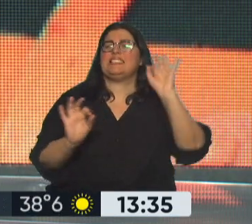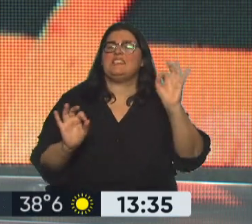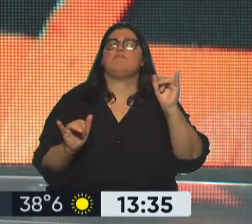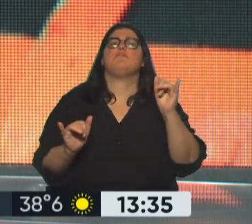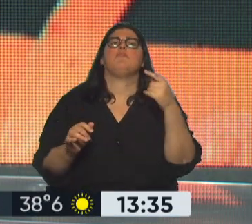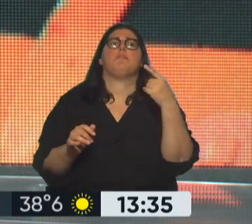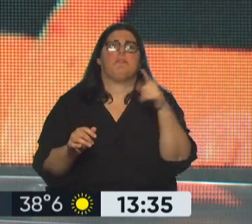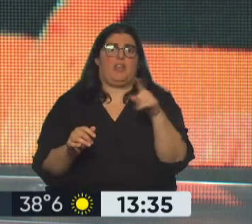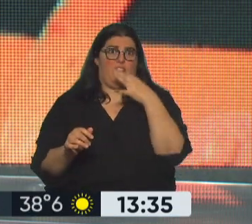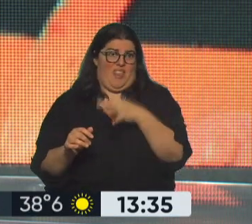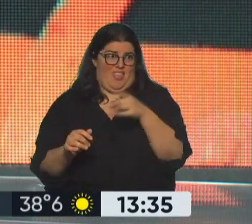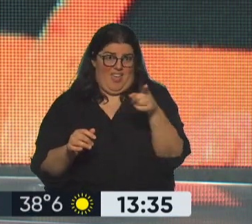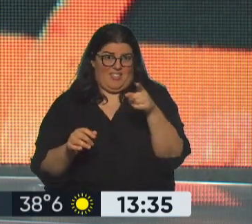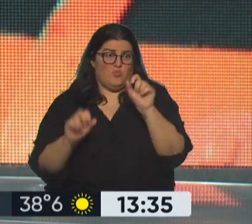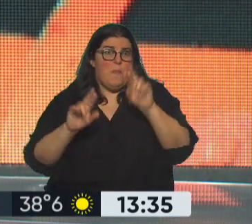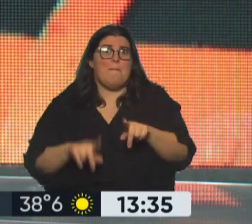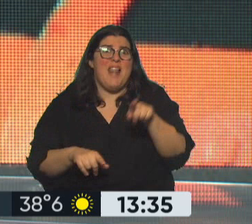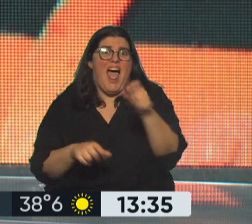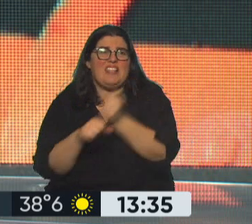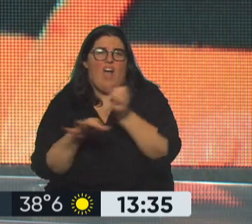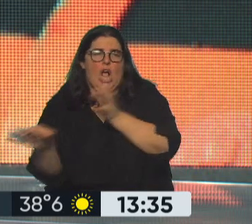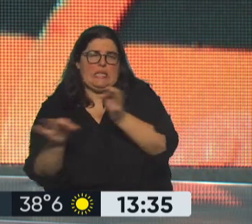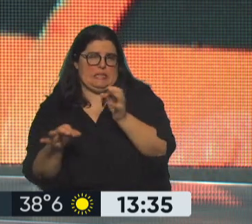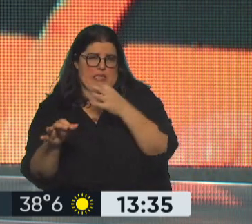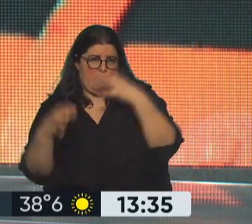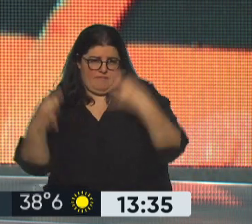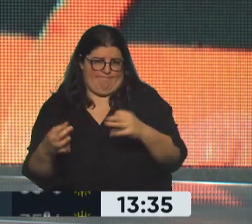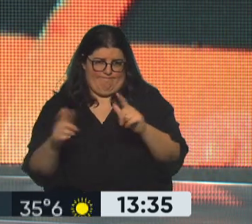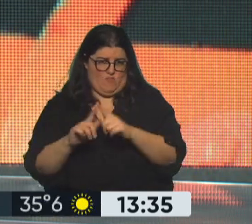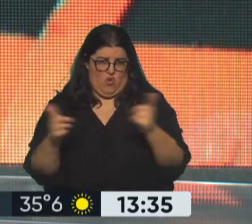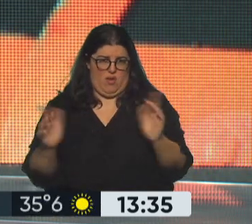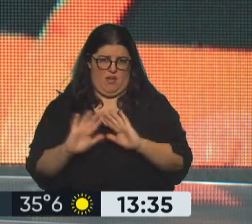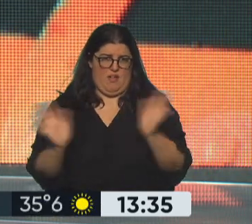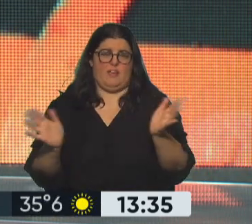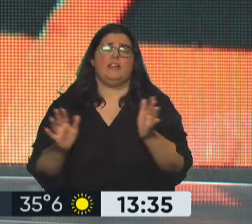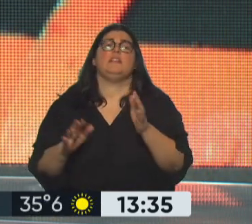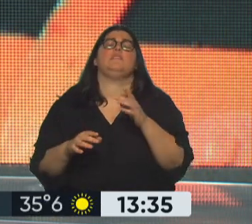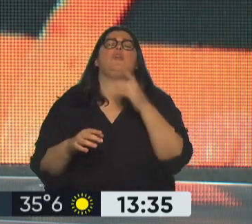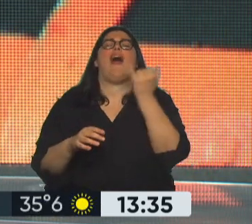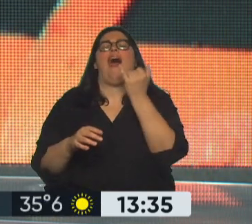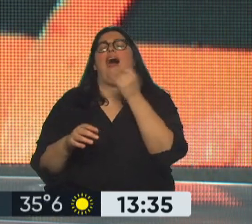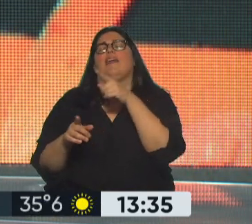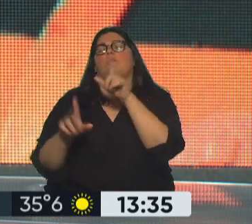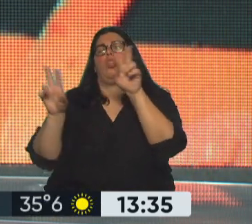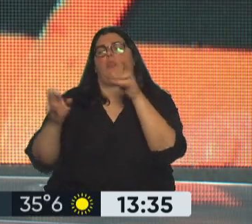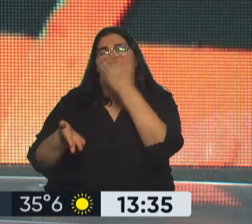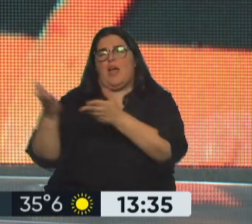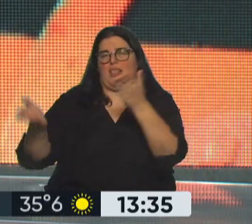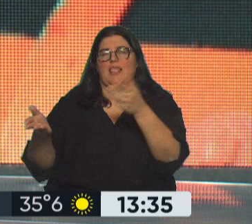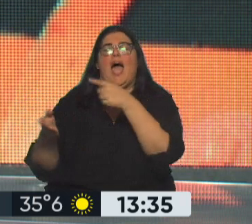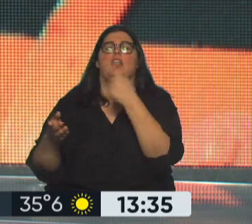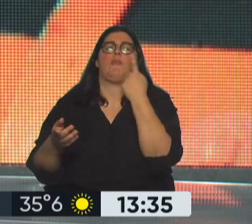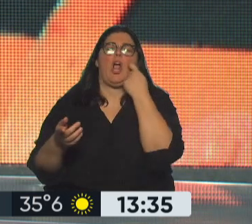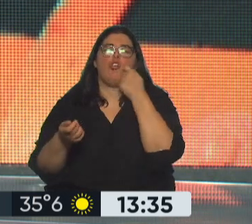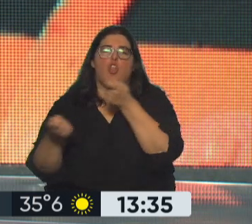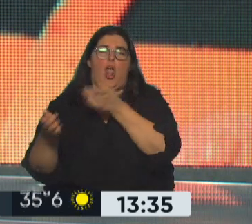no han sido eficientes su estrategia, más allá de esta dimensión obviamente humanitaria que mencionábamos previamente, para regular estos